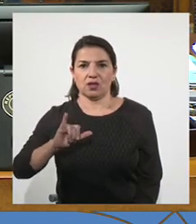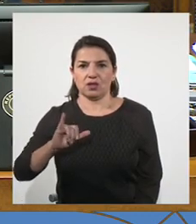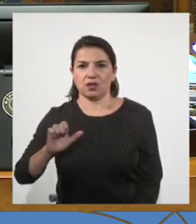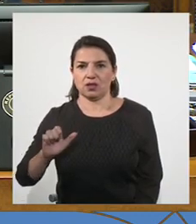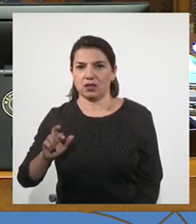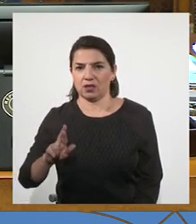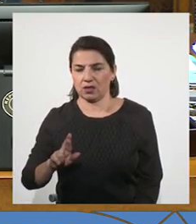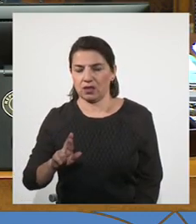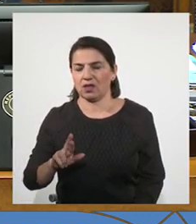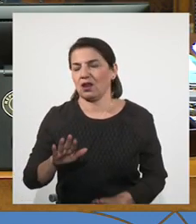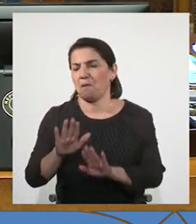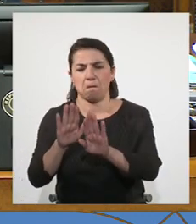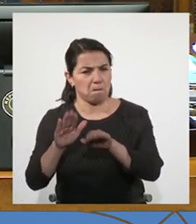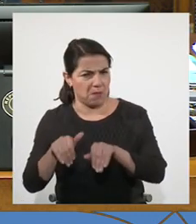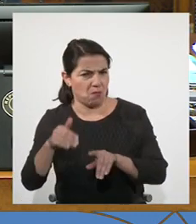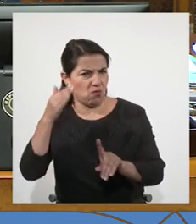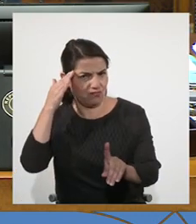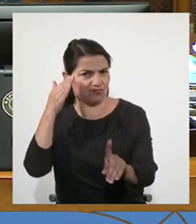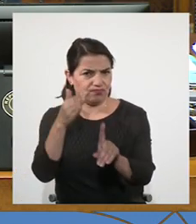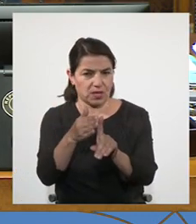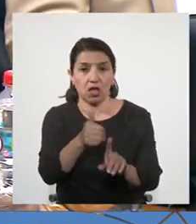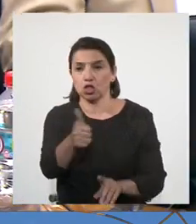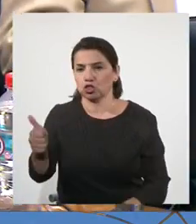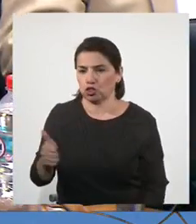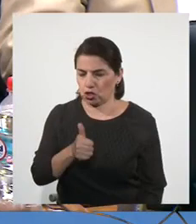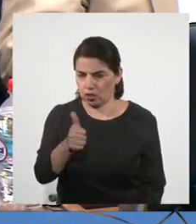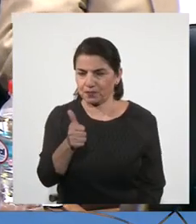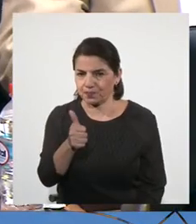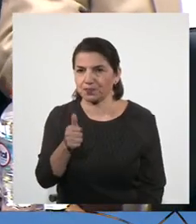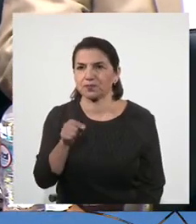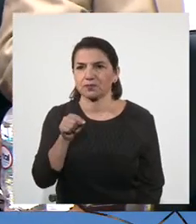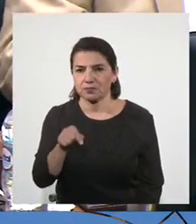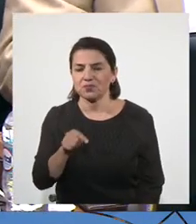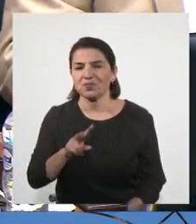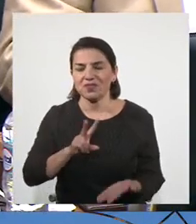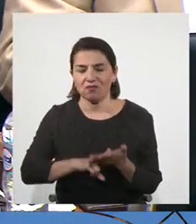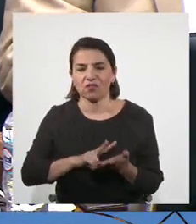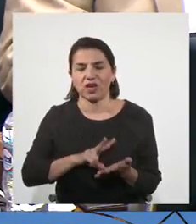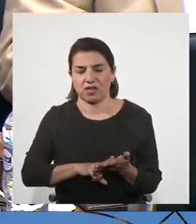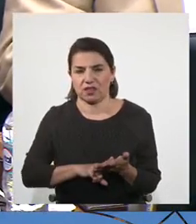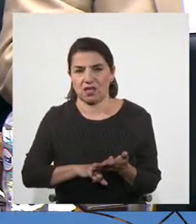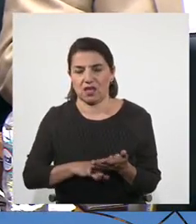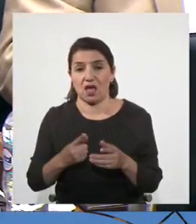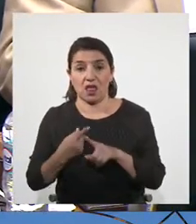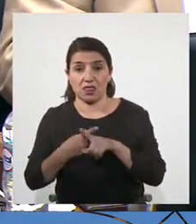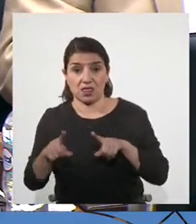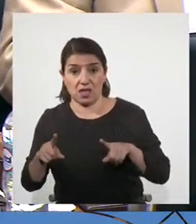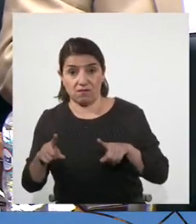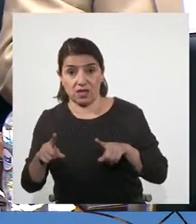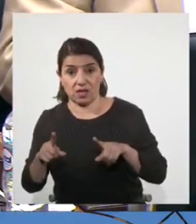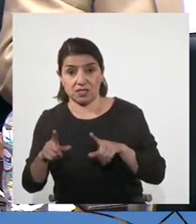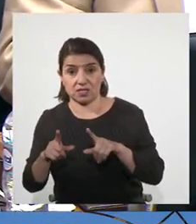Como todo en la misma línea, Presidenta, la verdad es que la diferencia entre los aportes